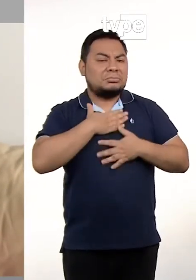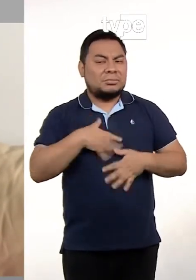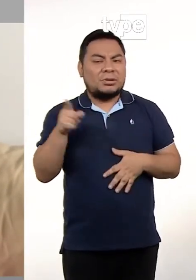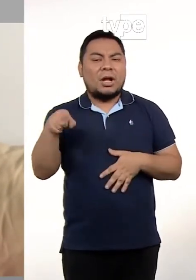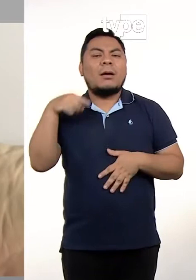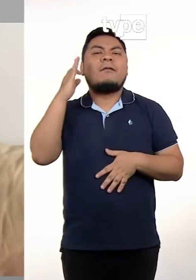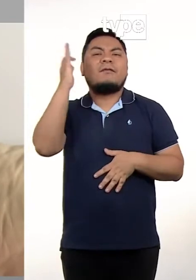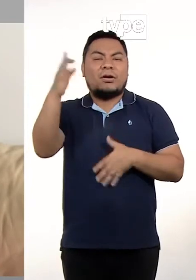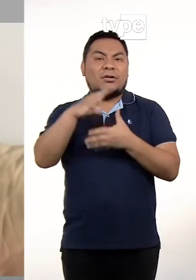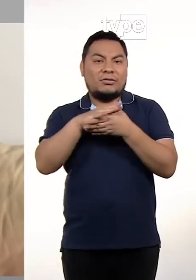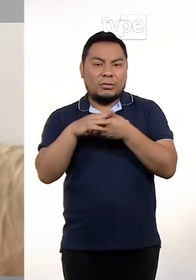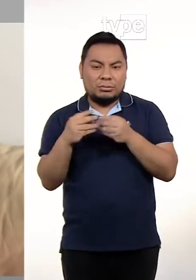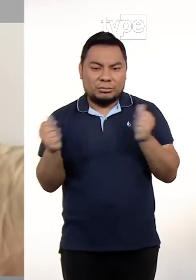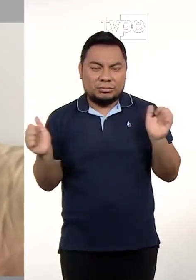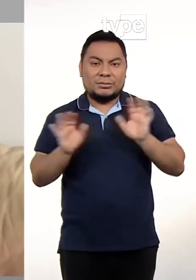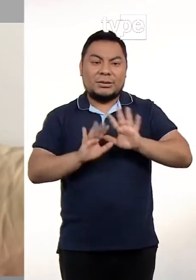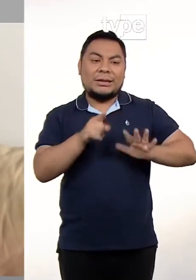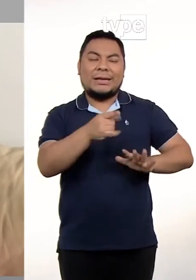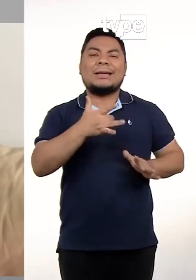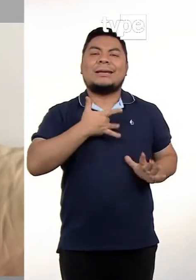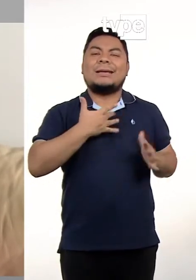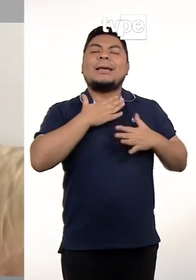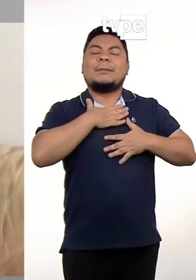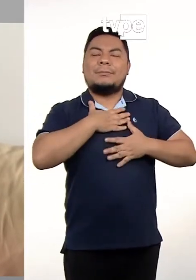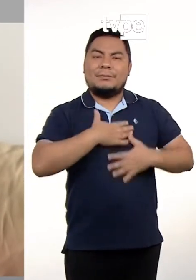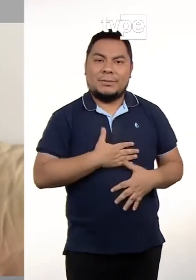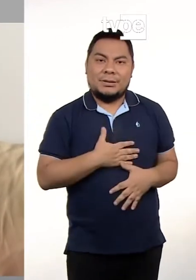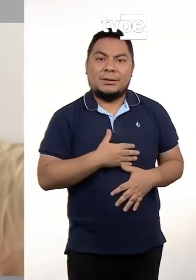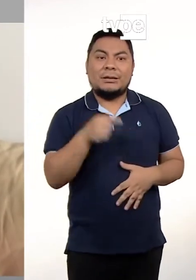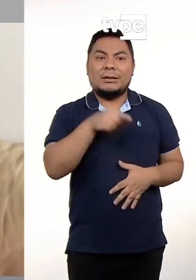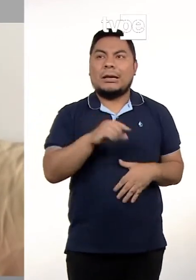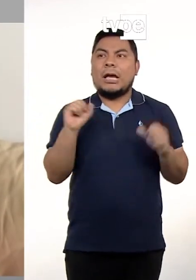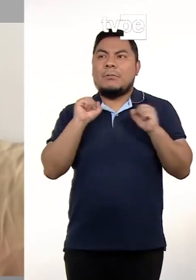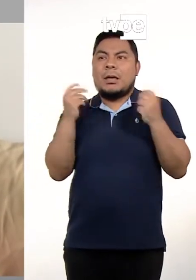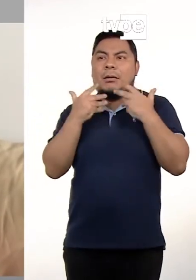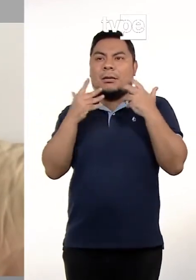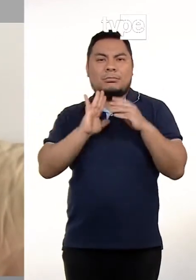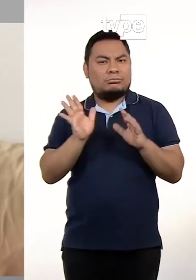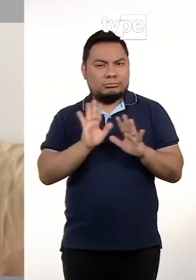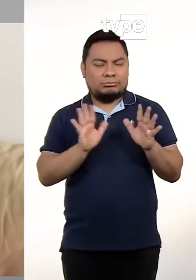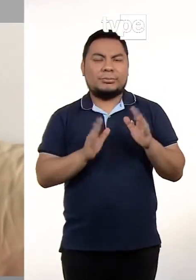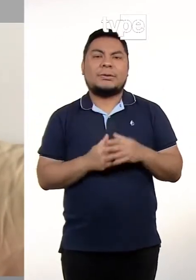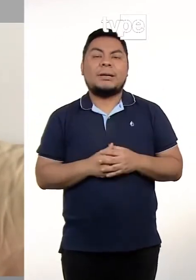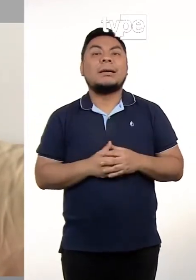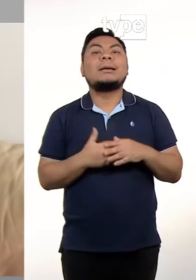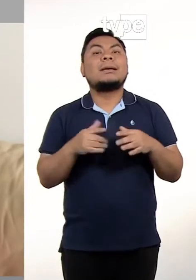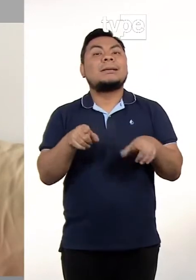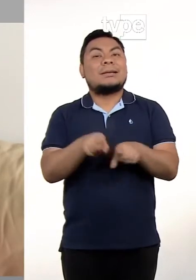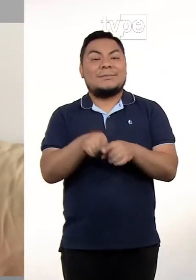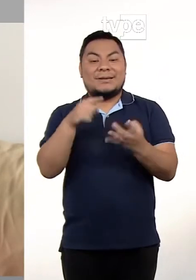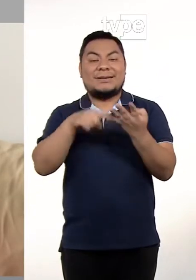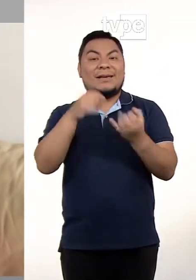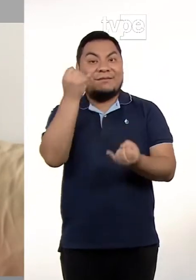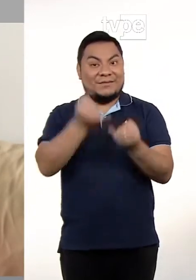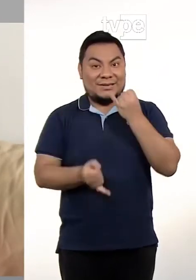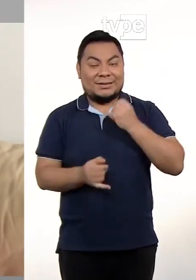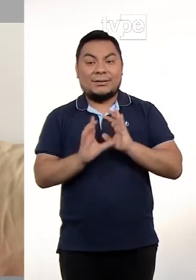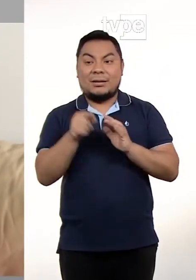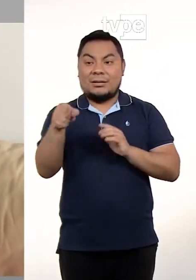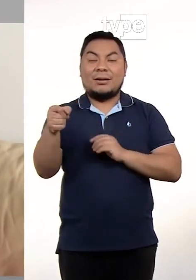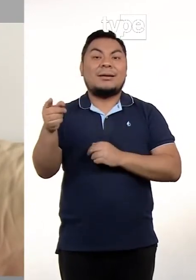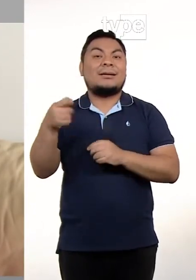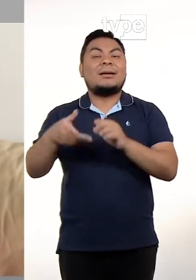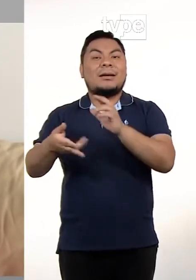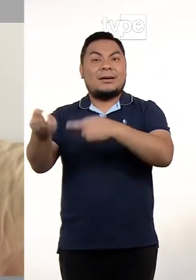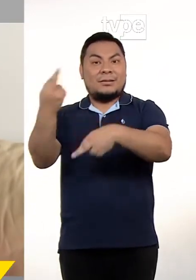tenemos para que ellos se sientan bien, para que ellos dejen de lado los temores y finalmente al